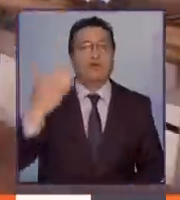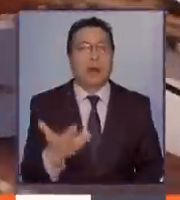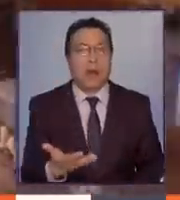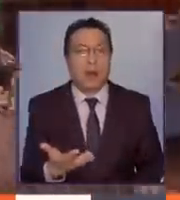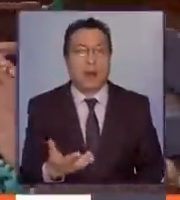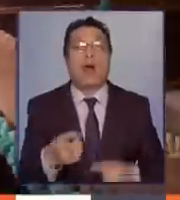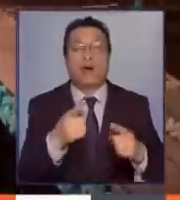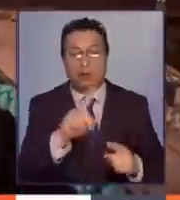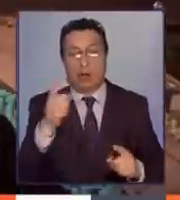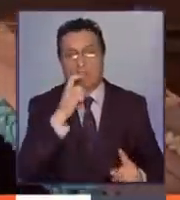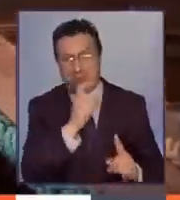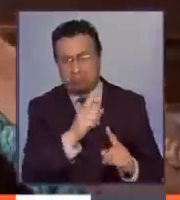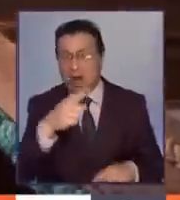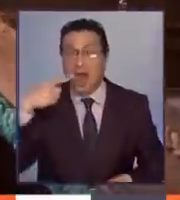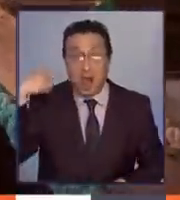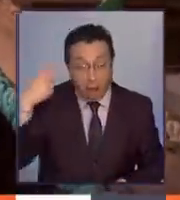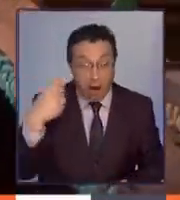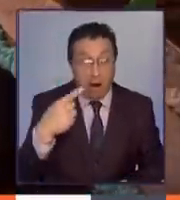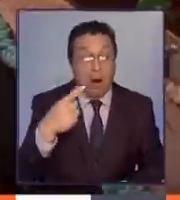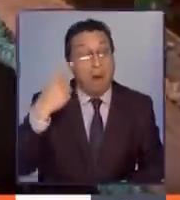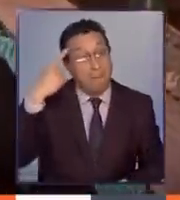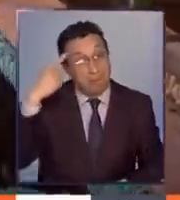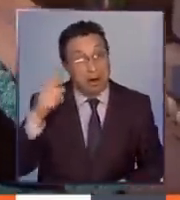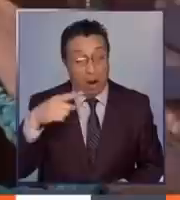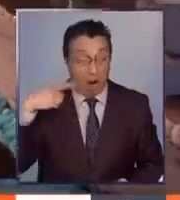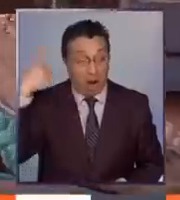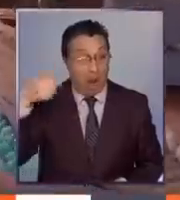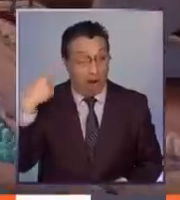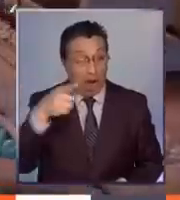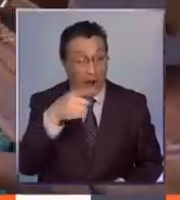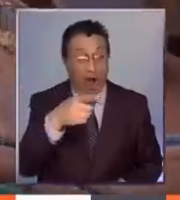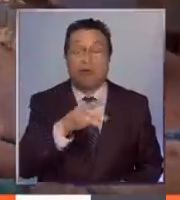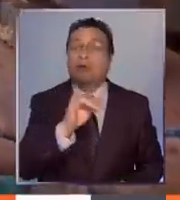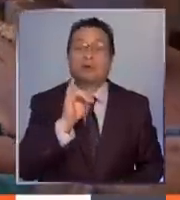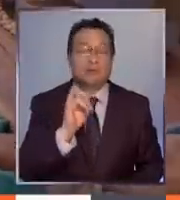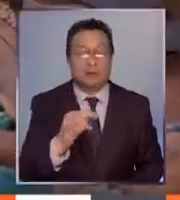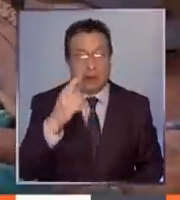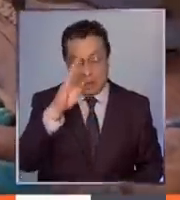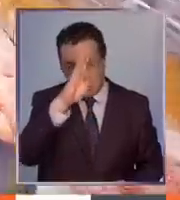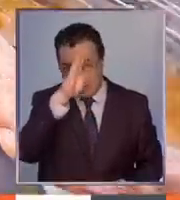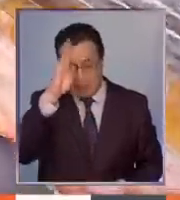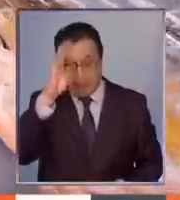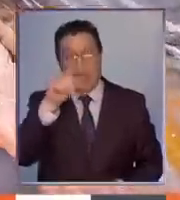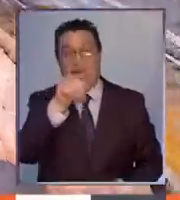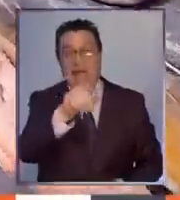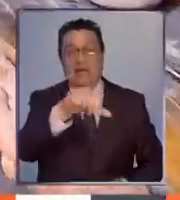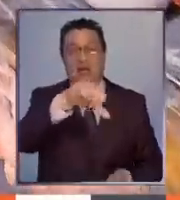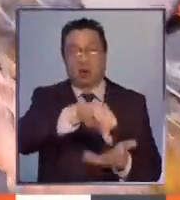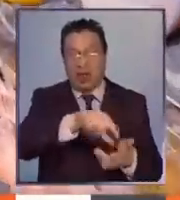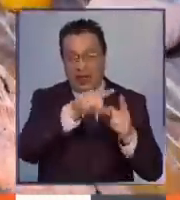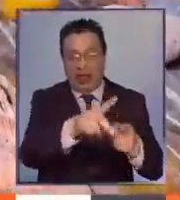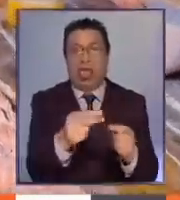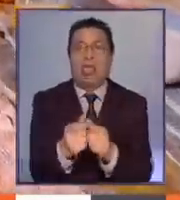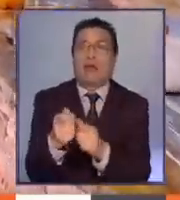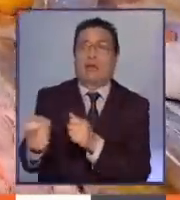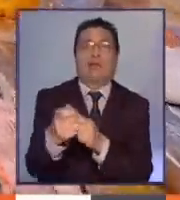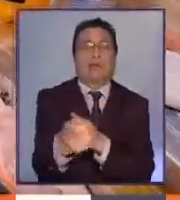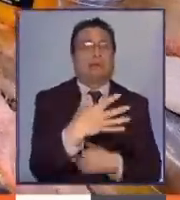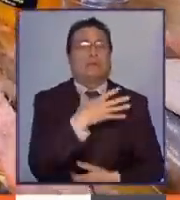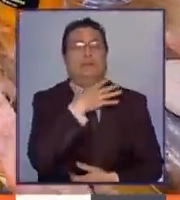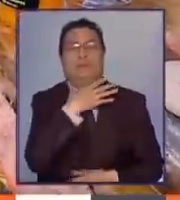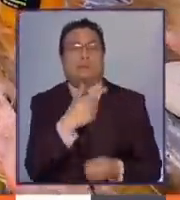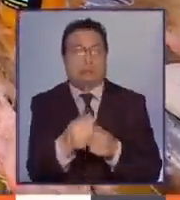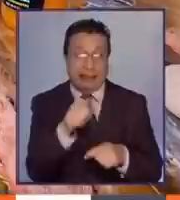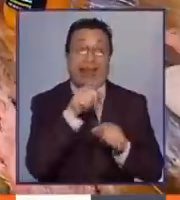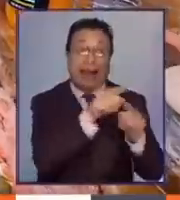han tildado de loco, pero él dice que los locos son los que siguen estresados en la ciudad, endeudados y agotando el tiempo detrás